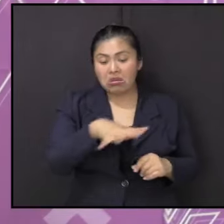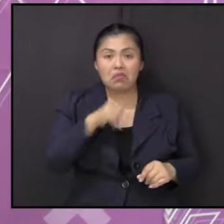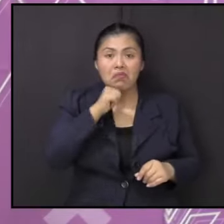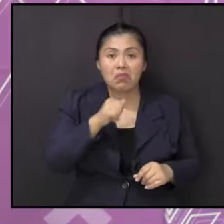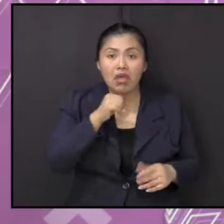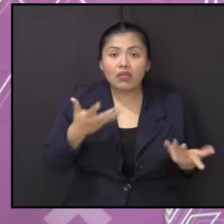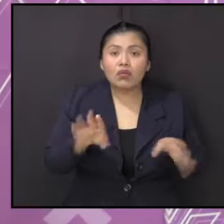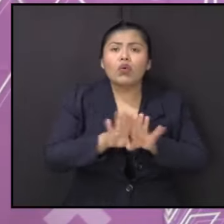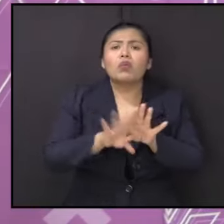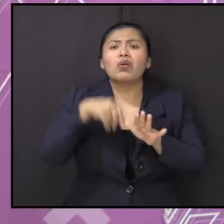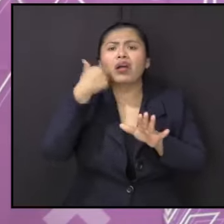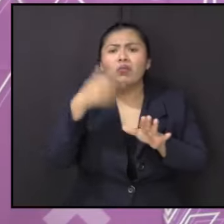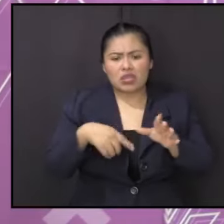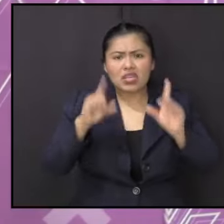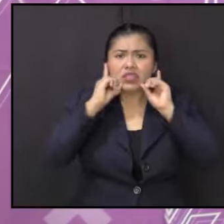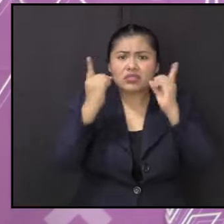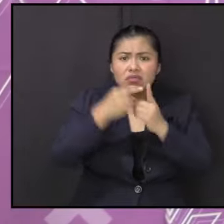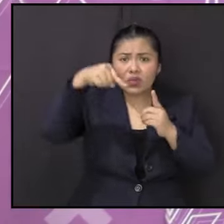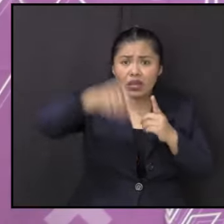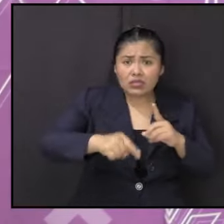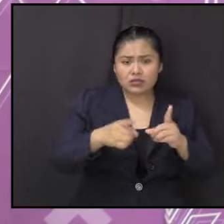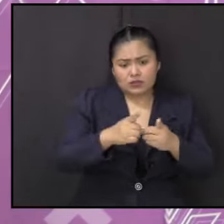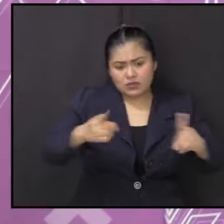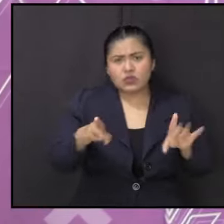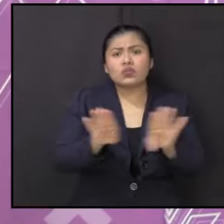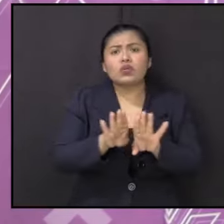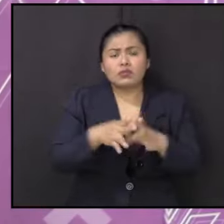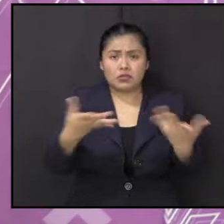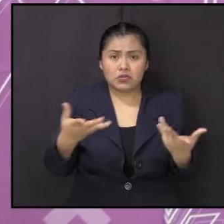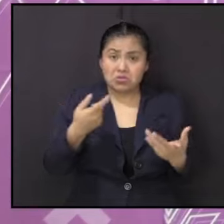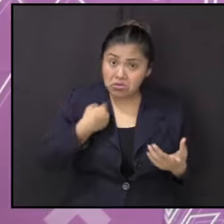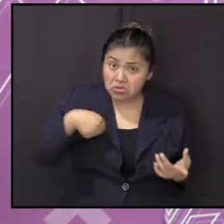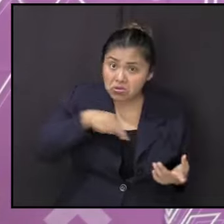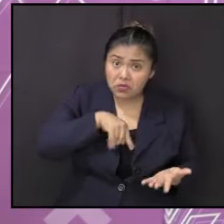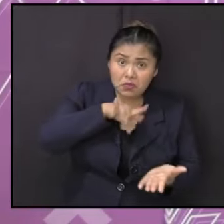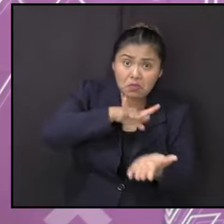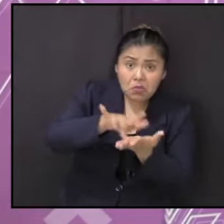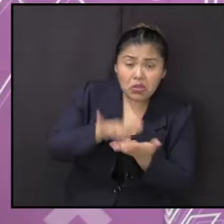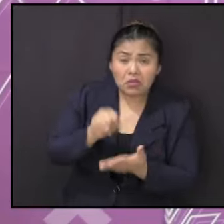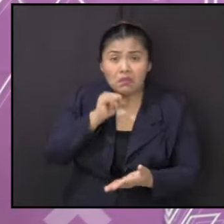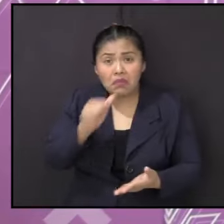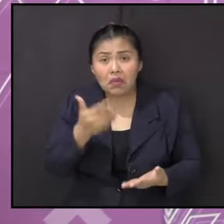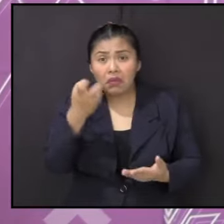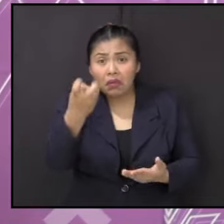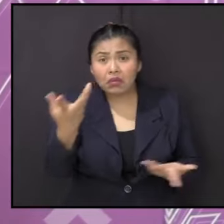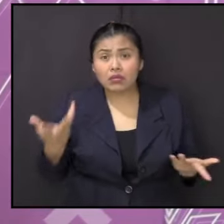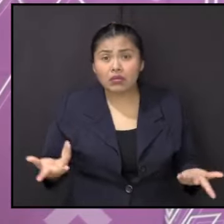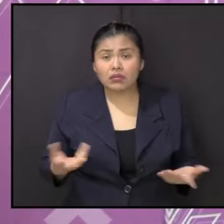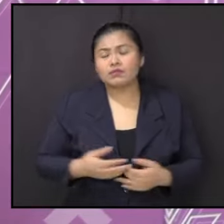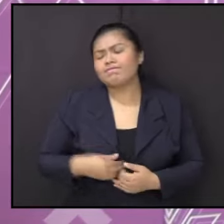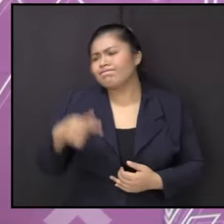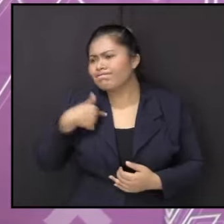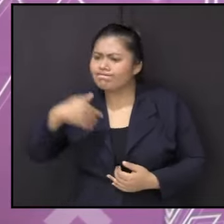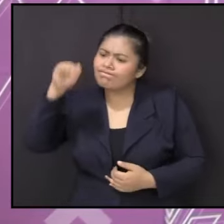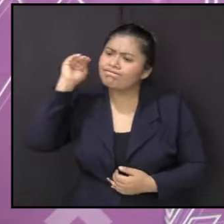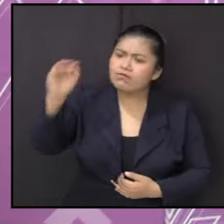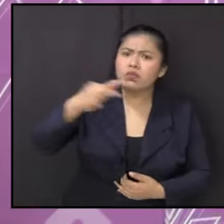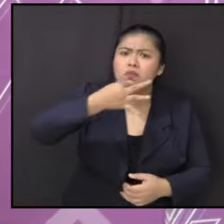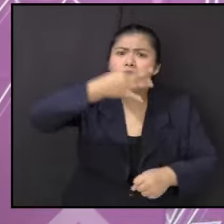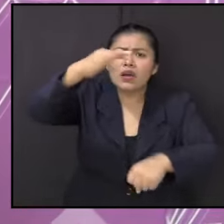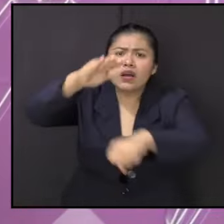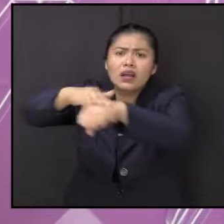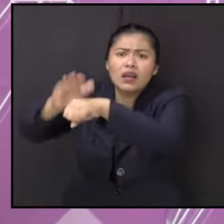nuestra sociedad, en nuestro distrito, si nosotros mismos no nos estamos apoyando como sociedad? Debemos hacer un llamado interno